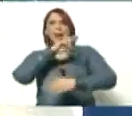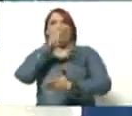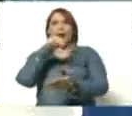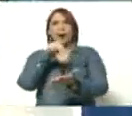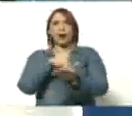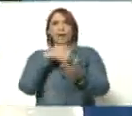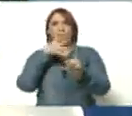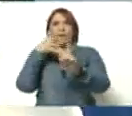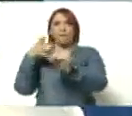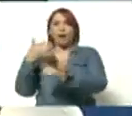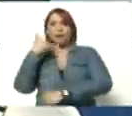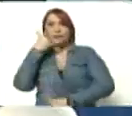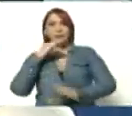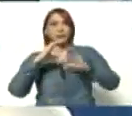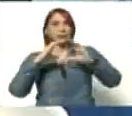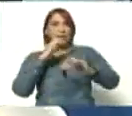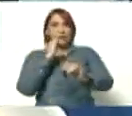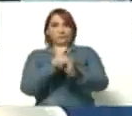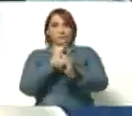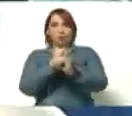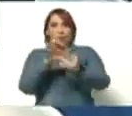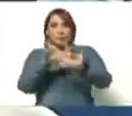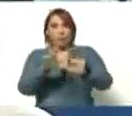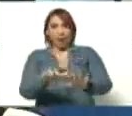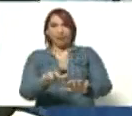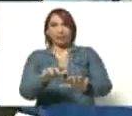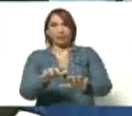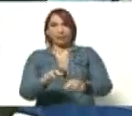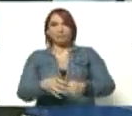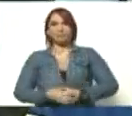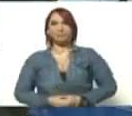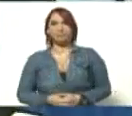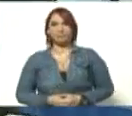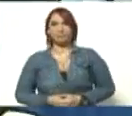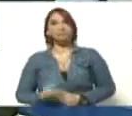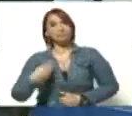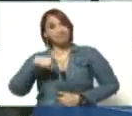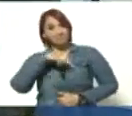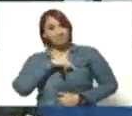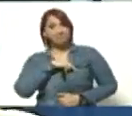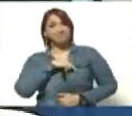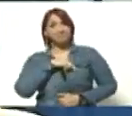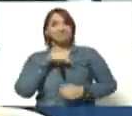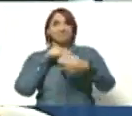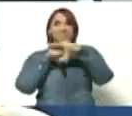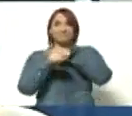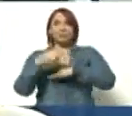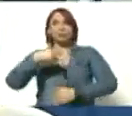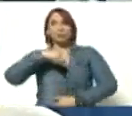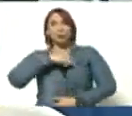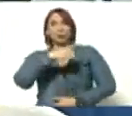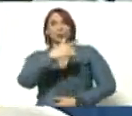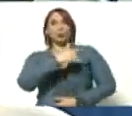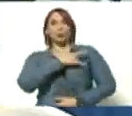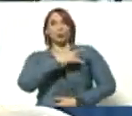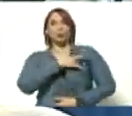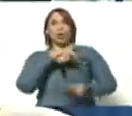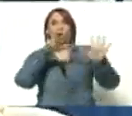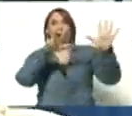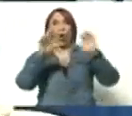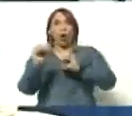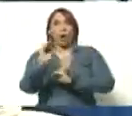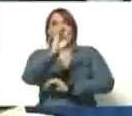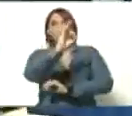lo son Telecomunicaciones e Informática. Si bien es cierto, nosotros dentro de nuestra universidad somos